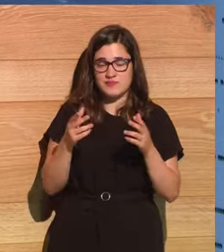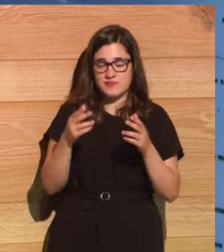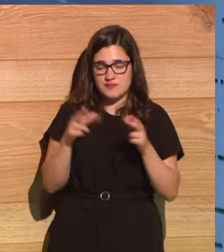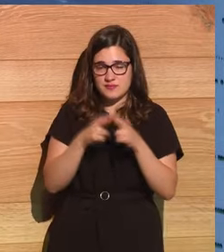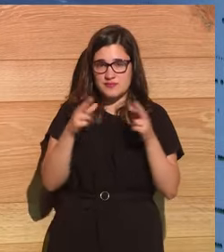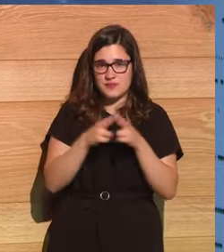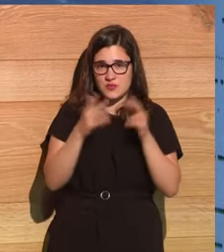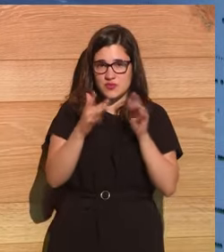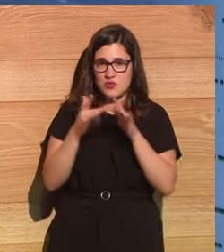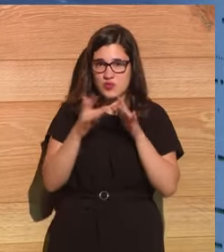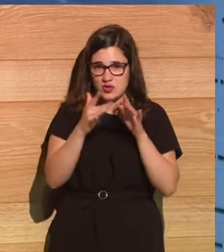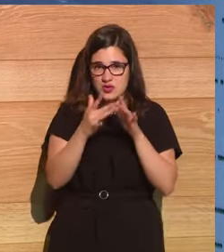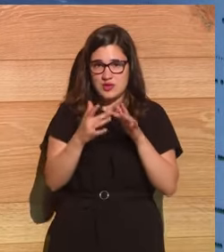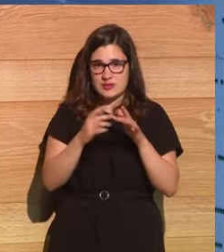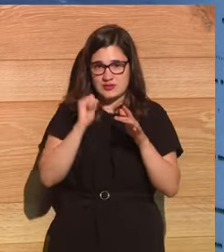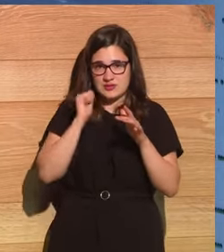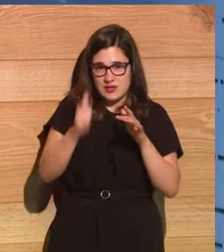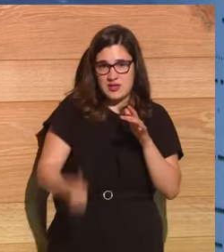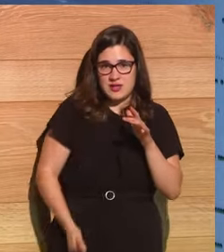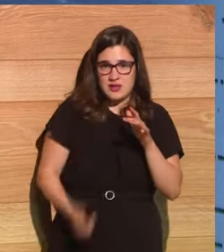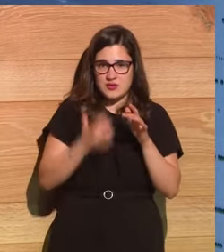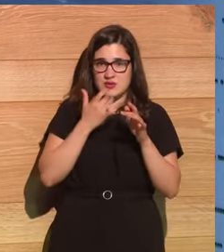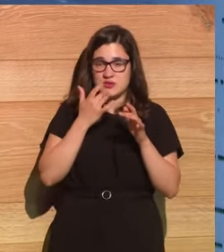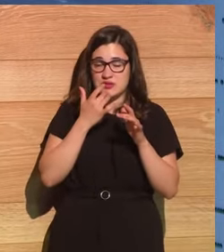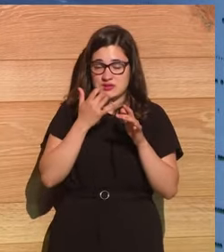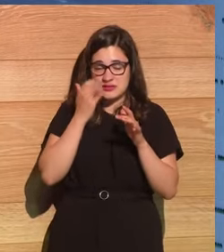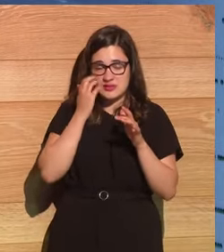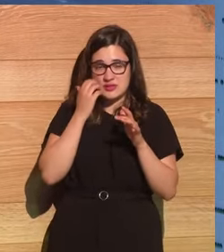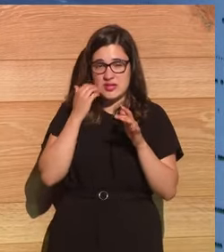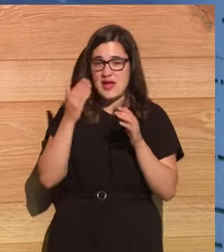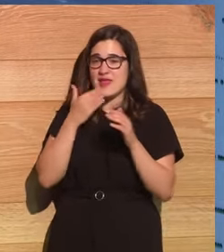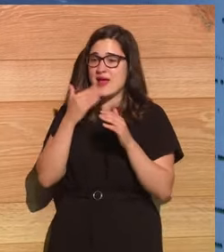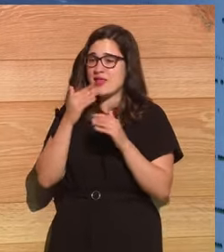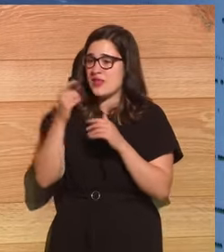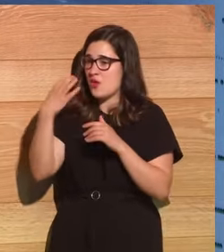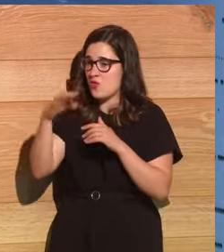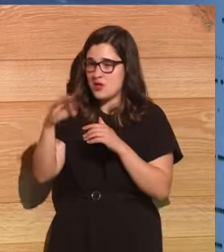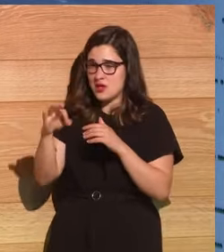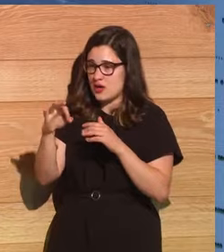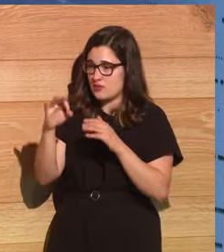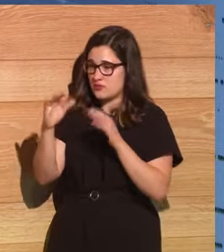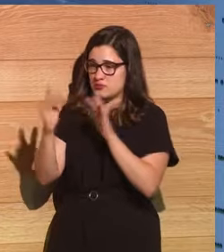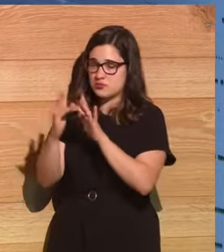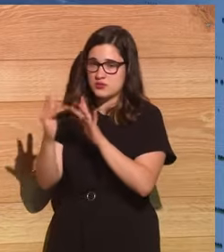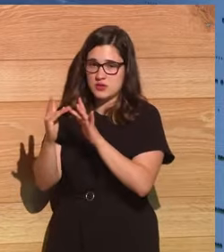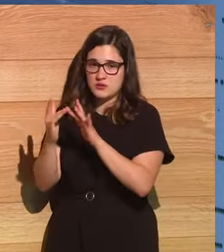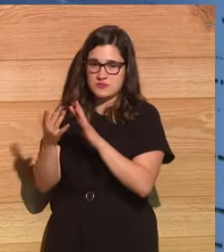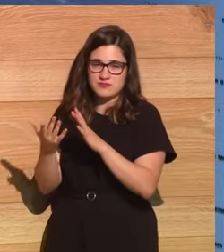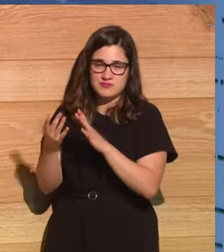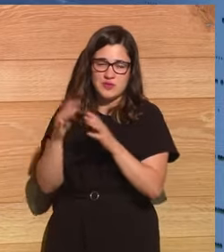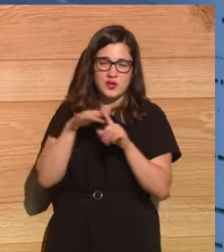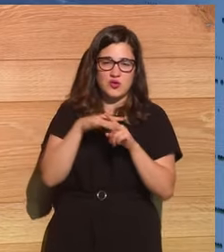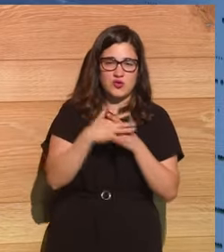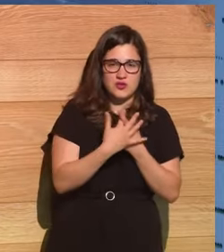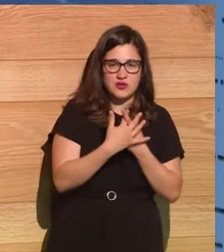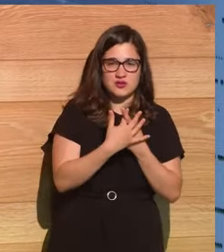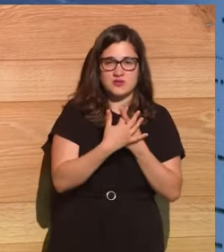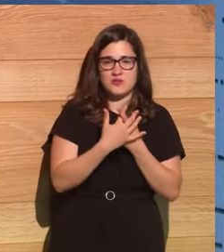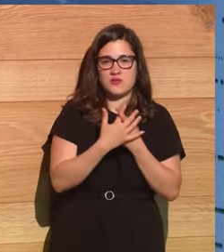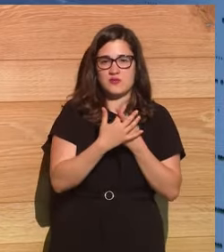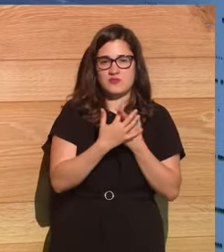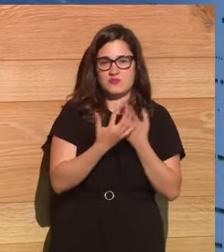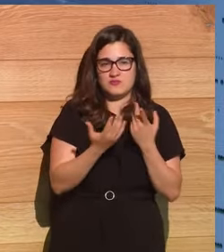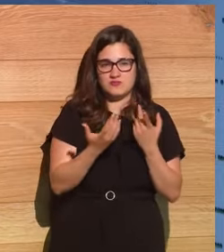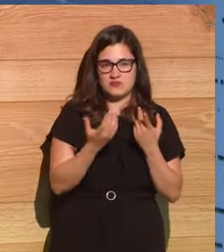Lo mismo, si tú te limitas solo a un rango determinado de edad, o sea, estás empobreciendo ese contexto en el que